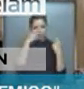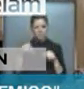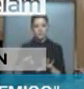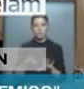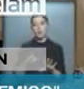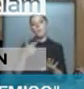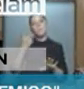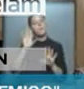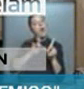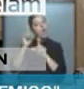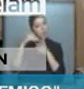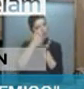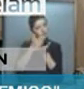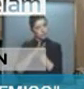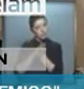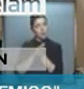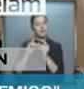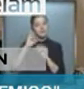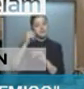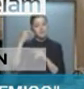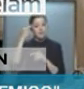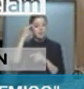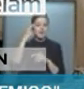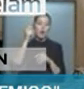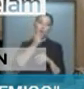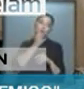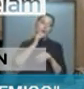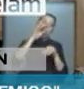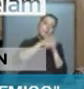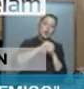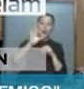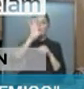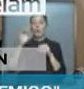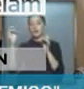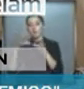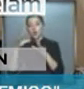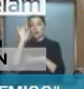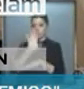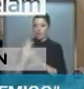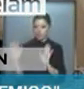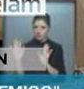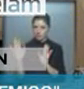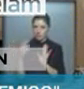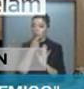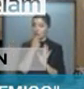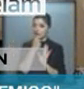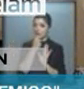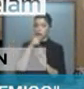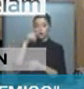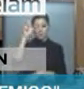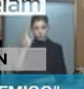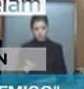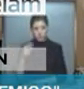hacen algunos sectores, ¿no? En realidad, yo no considero a alguien que no esté de acuerdo con lo que pienso o con lo que hago un